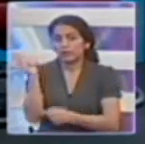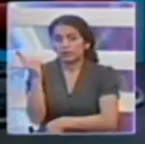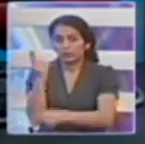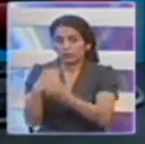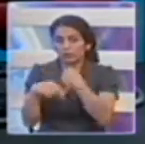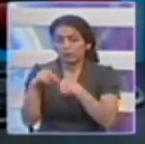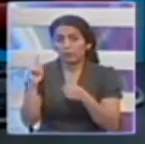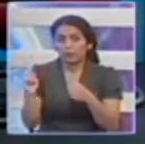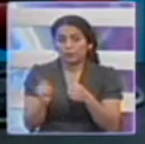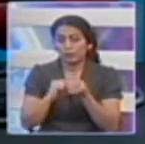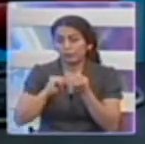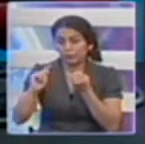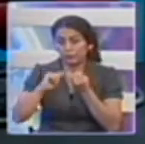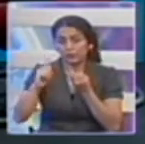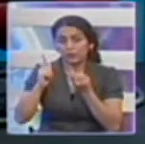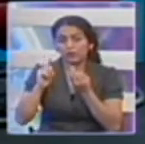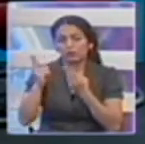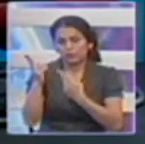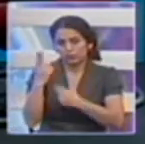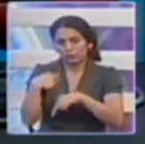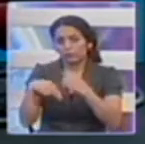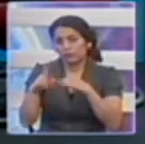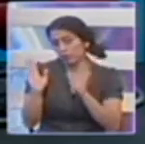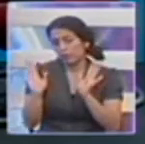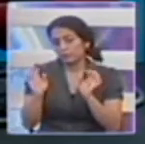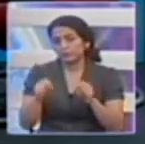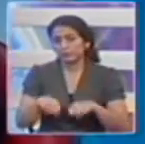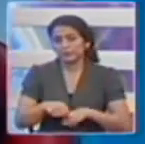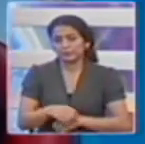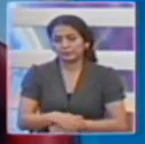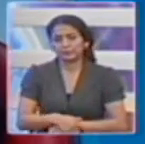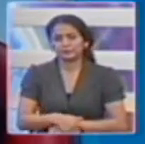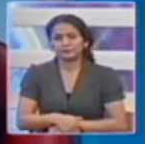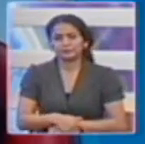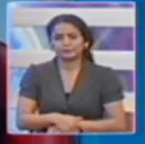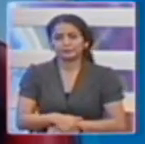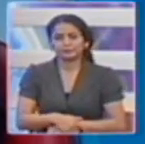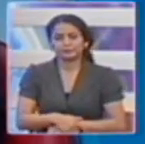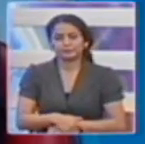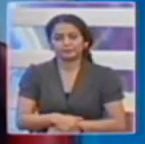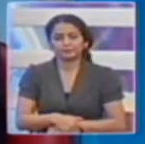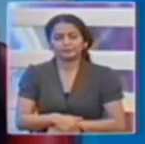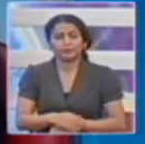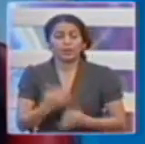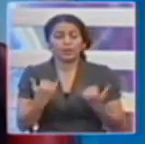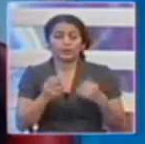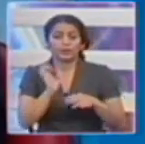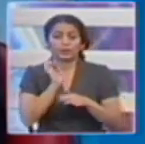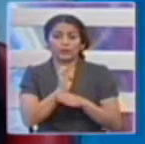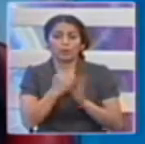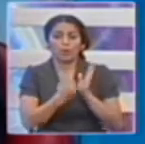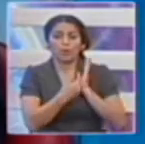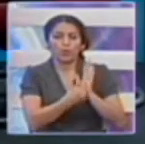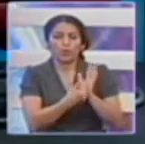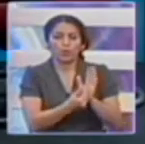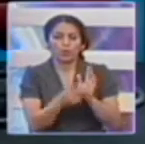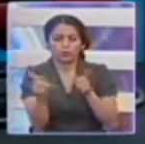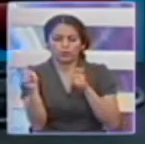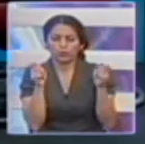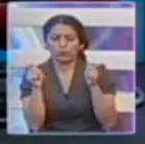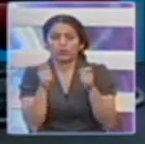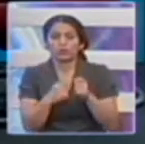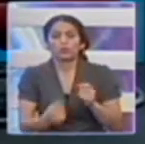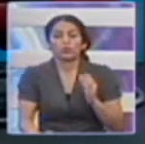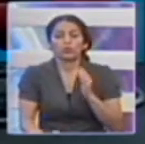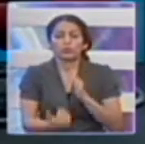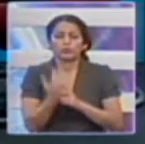Este tema de lo que ustedes están planteando, me refiero al modelo de desarrollo que requiere el Ecuador, ¿lo han dado a conocer, lo van a dar a conocer,